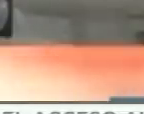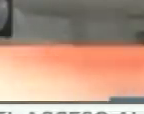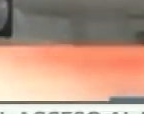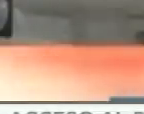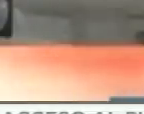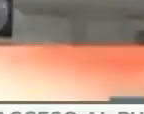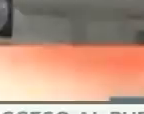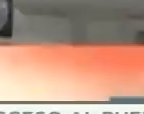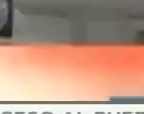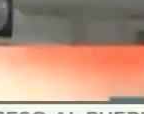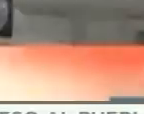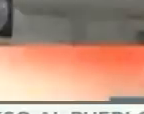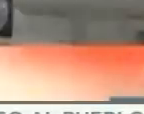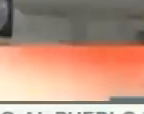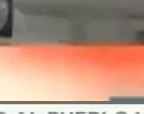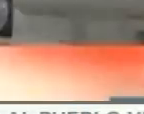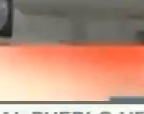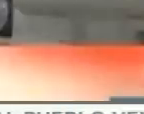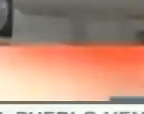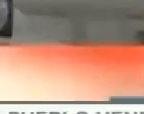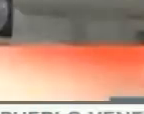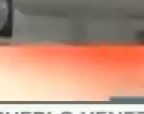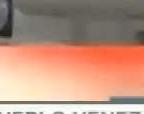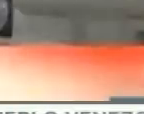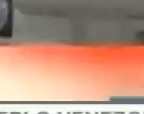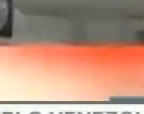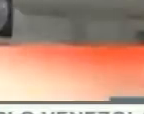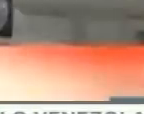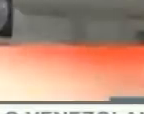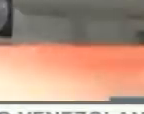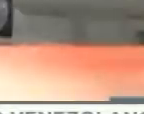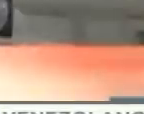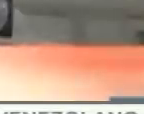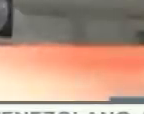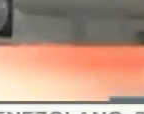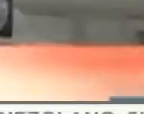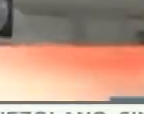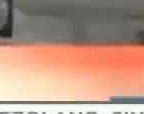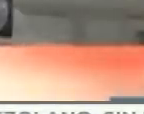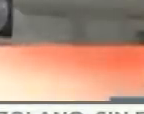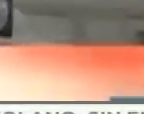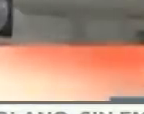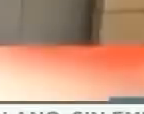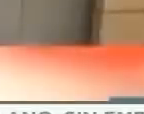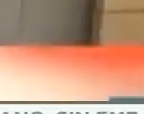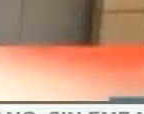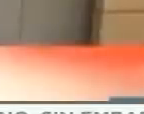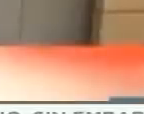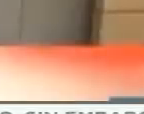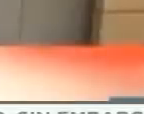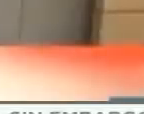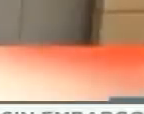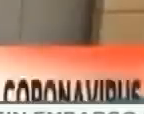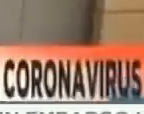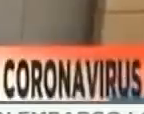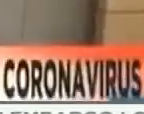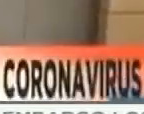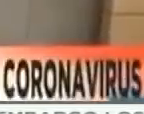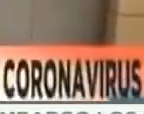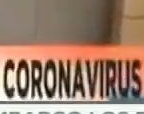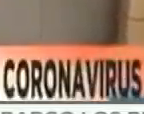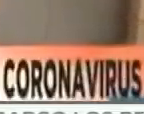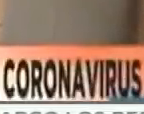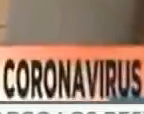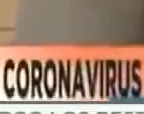superficies. Gotículas de menor de 100 micras son aerosoles y pueden permanecer más tiempo en el aire. Otro entorno cerrado,